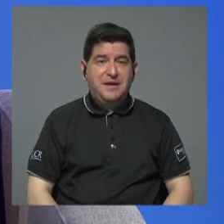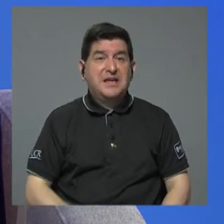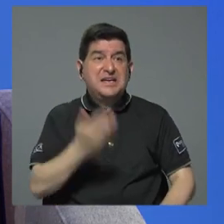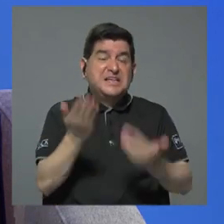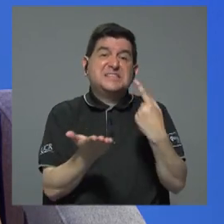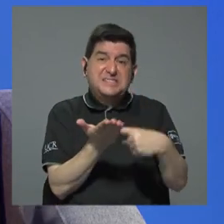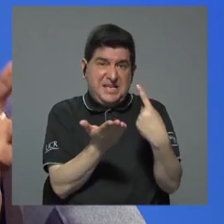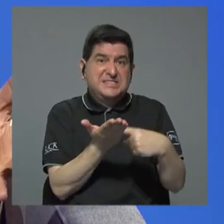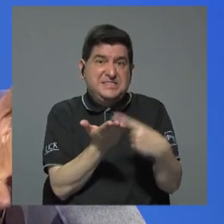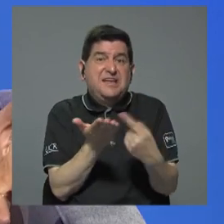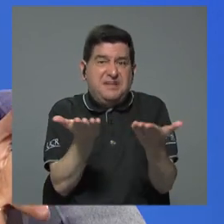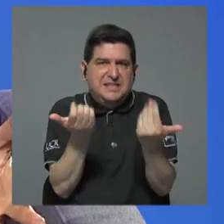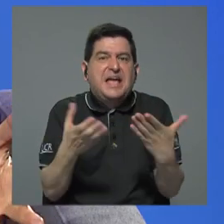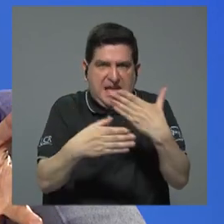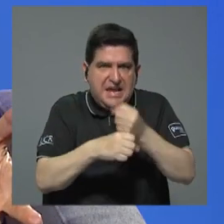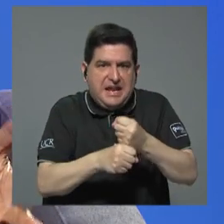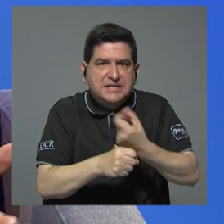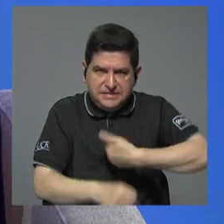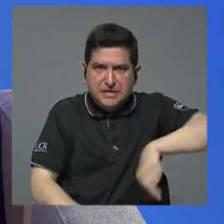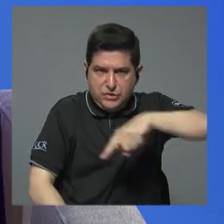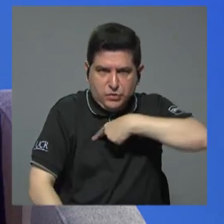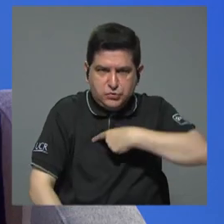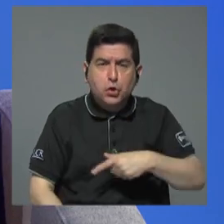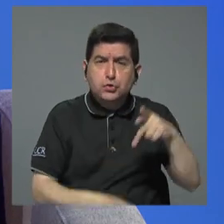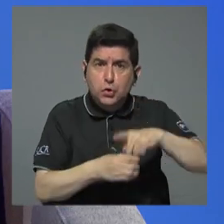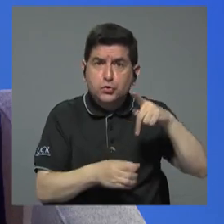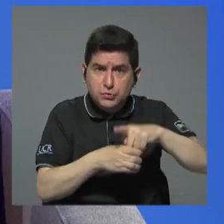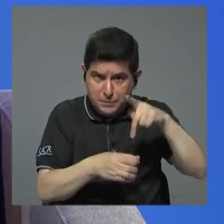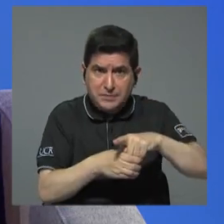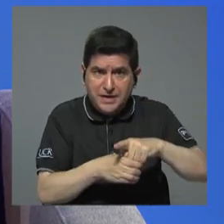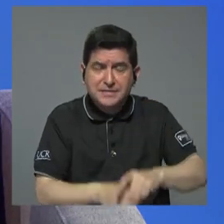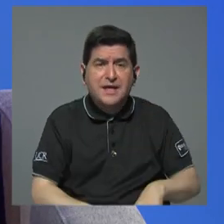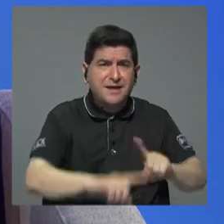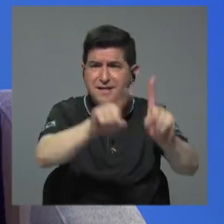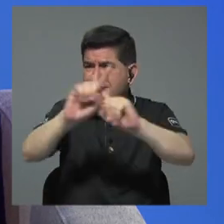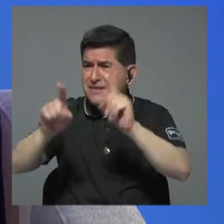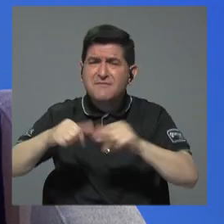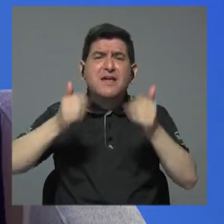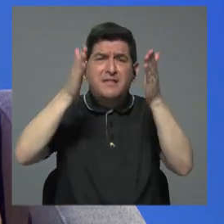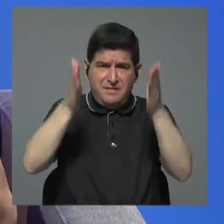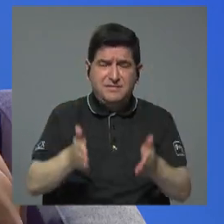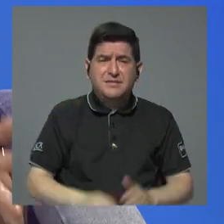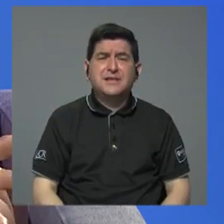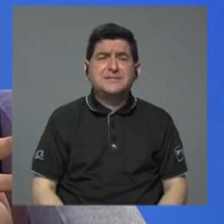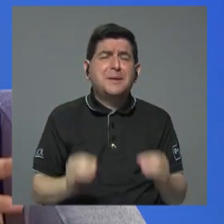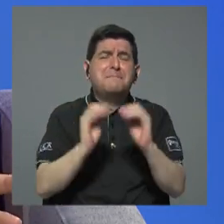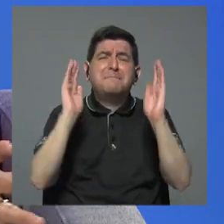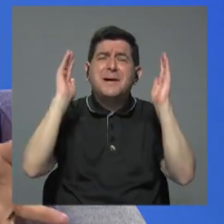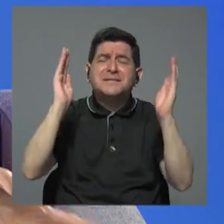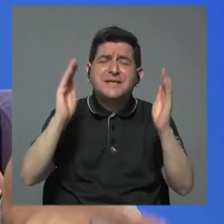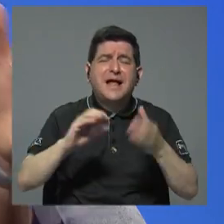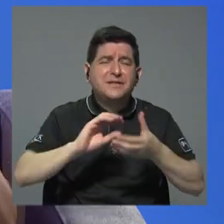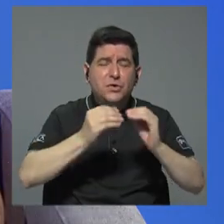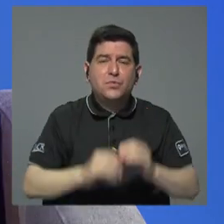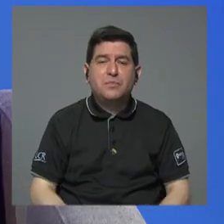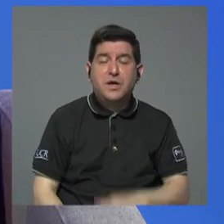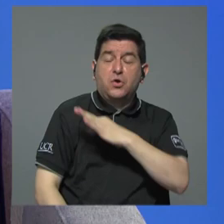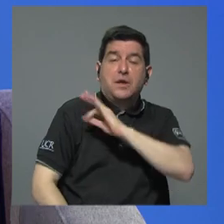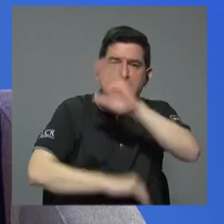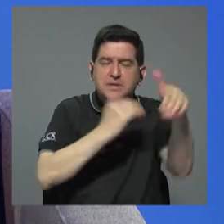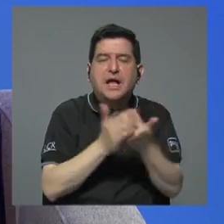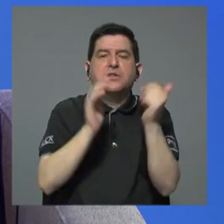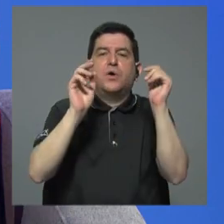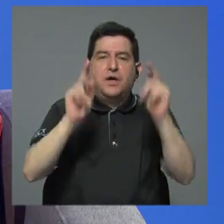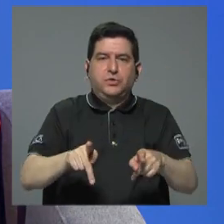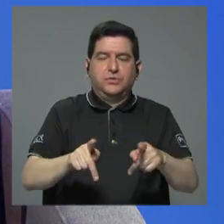un probable debate, o queremos hacer un debate en el que participen las distintas candidaturas, el más amplio y el que invite a todas